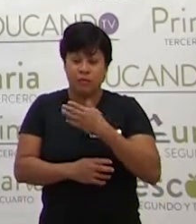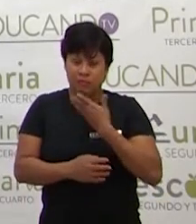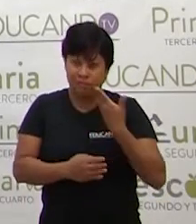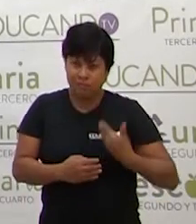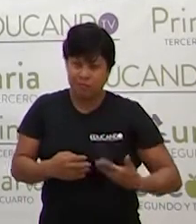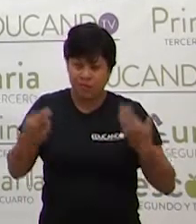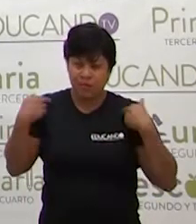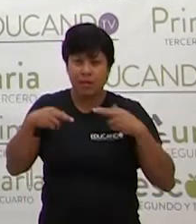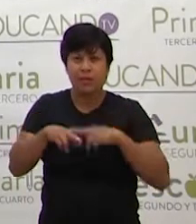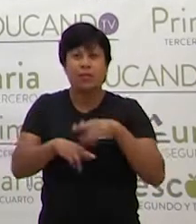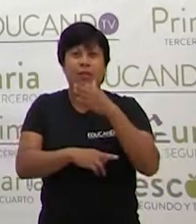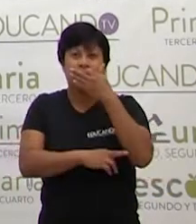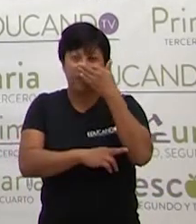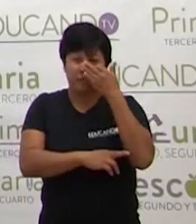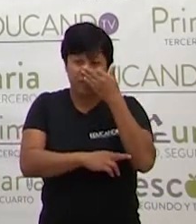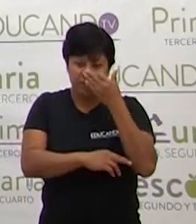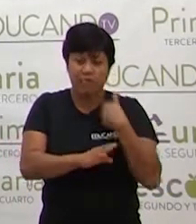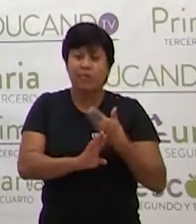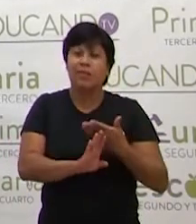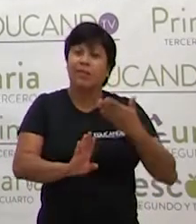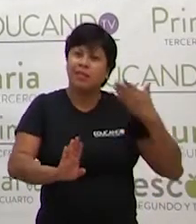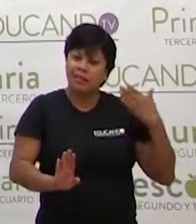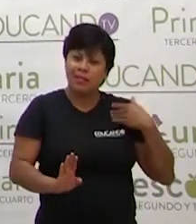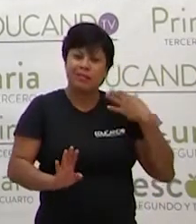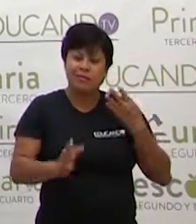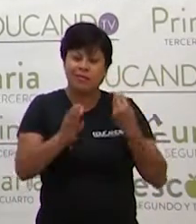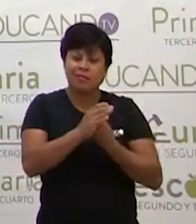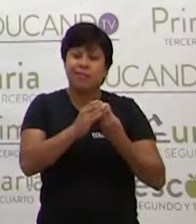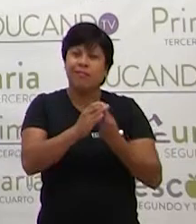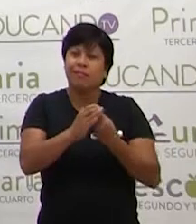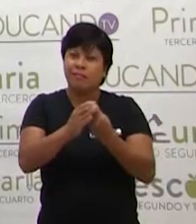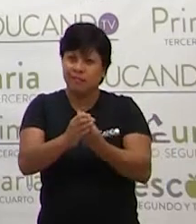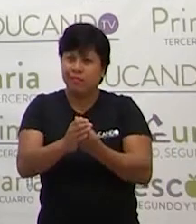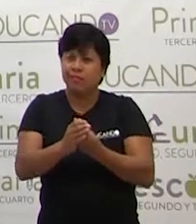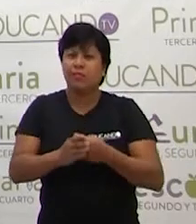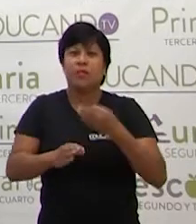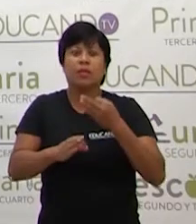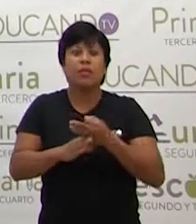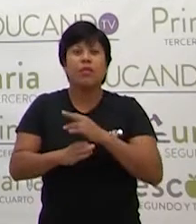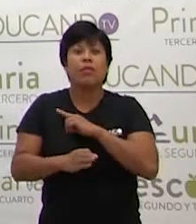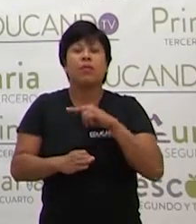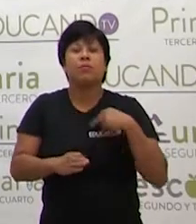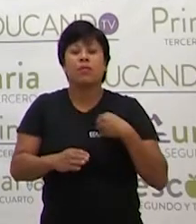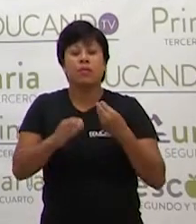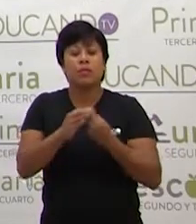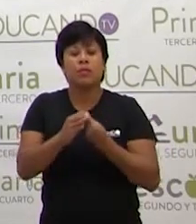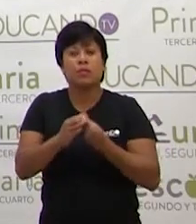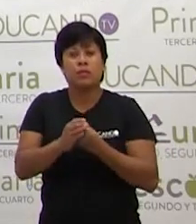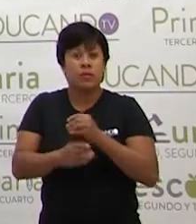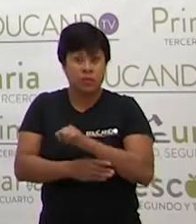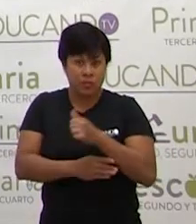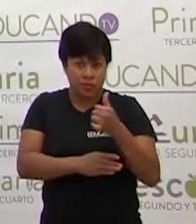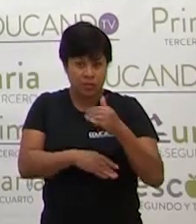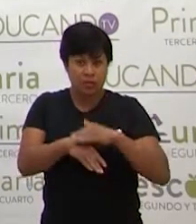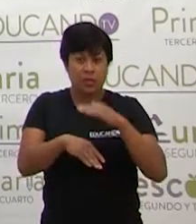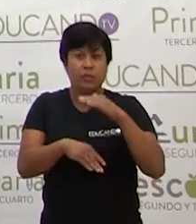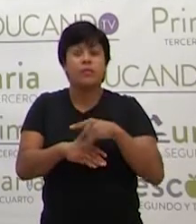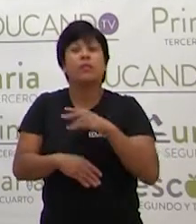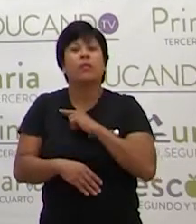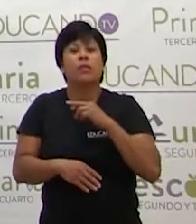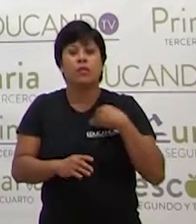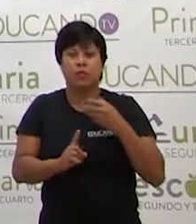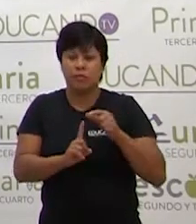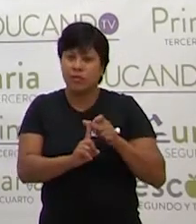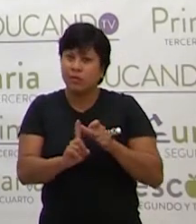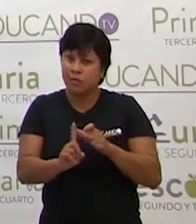maestra Flor, que ha estado con ustedes durante todas estas sesiones. Hoy estamos en una sesión más y los voy a estar guiando por